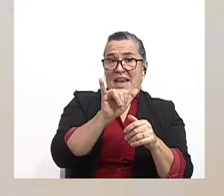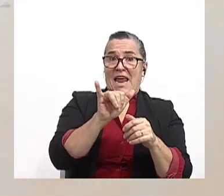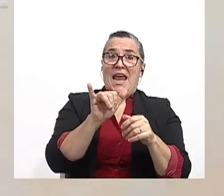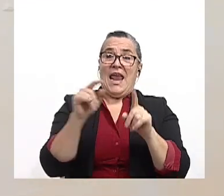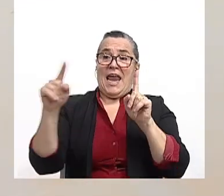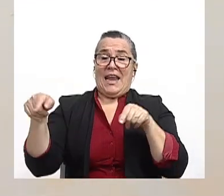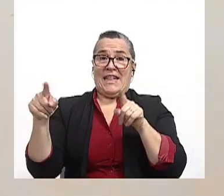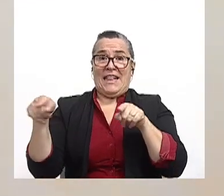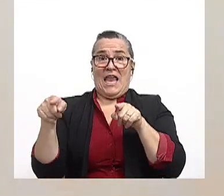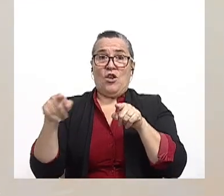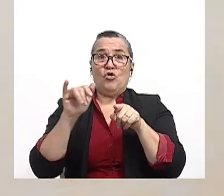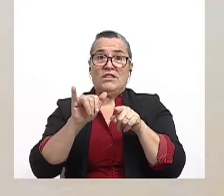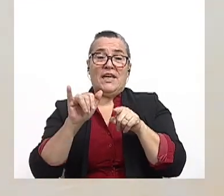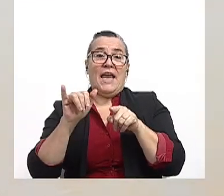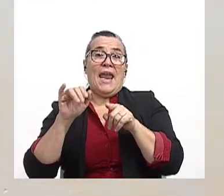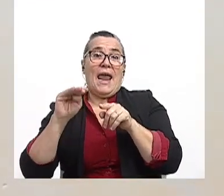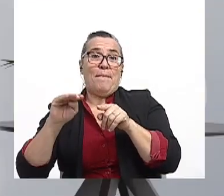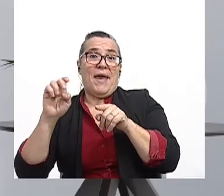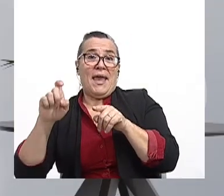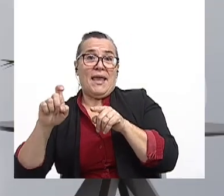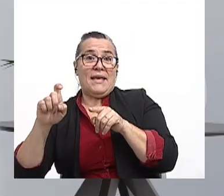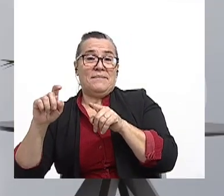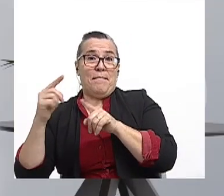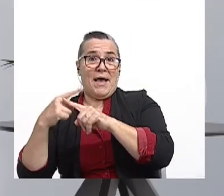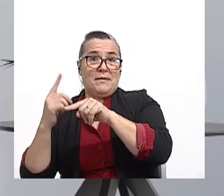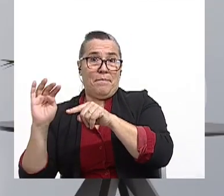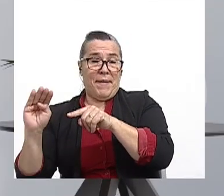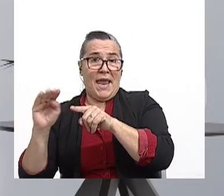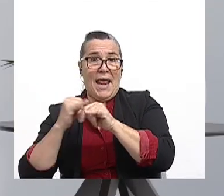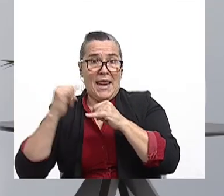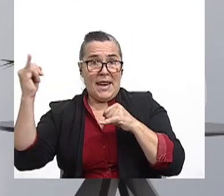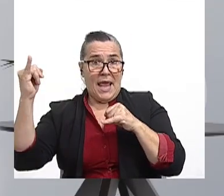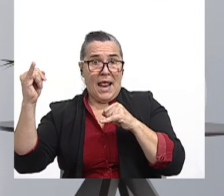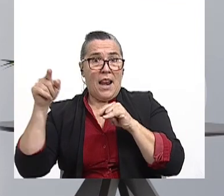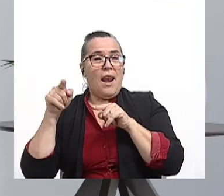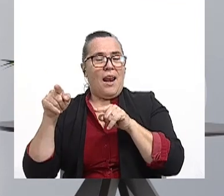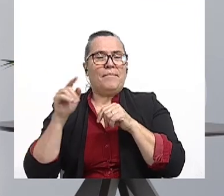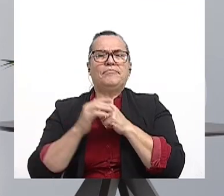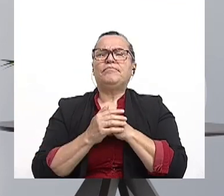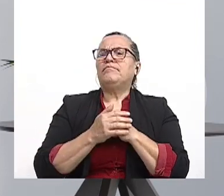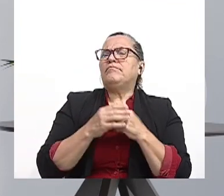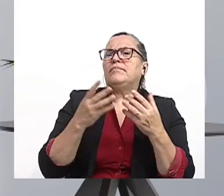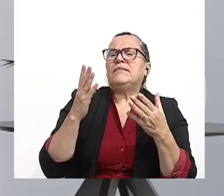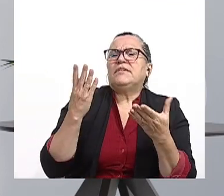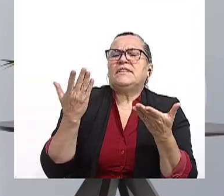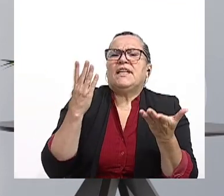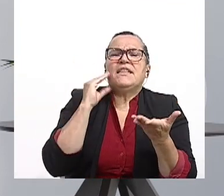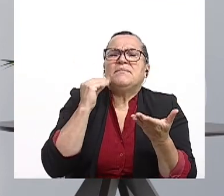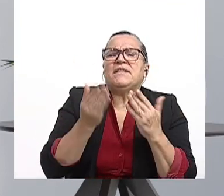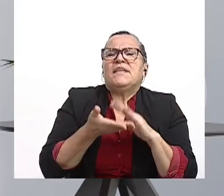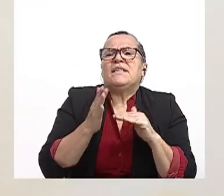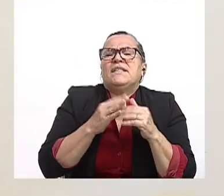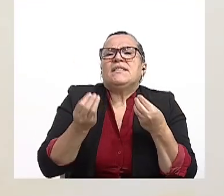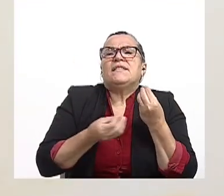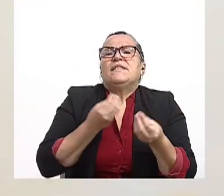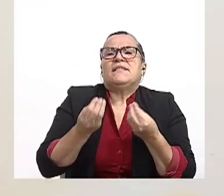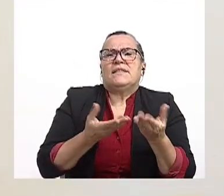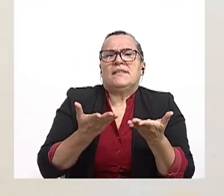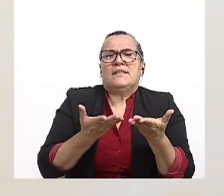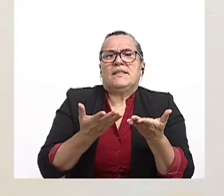más b corresponden a una función lineal. ¿Y qué experimentaste con el tema de función lineal?